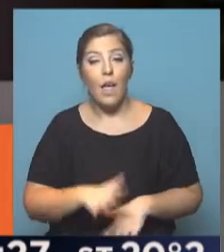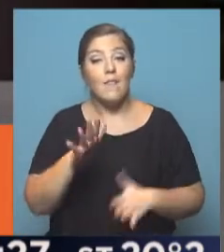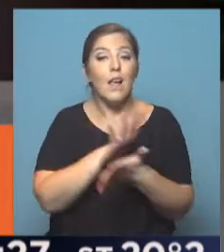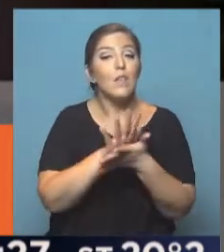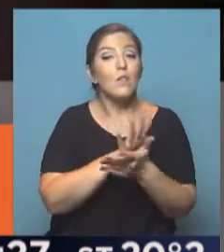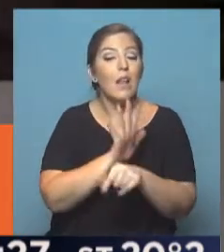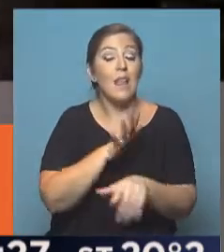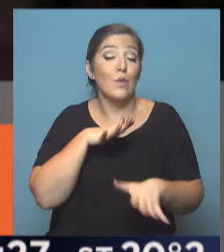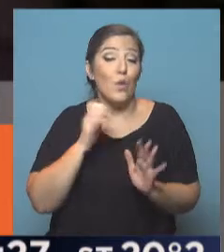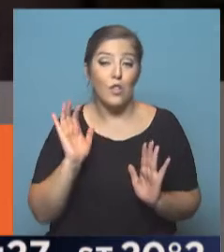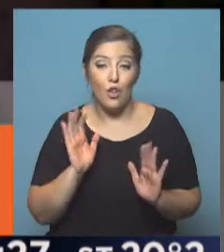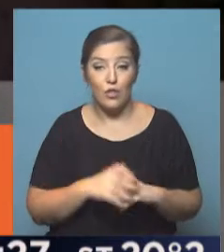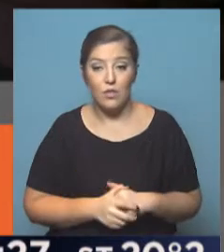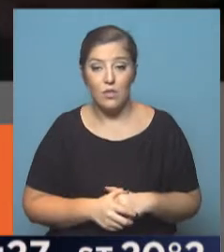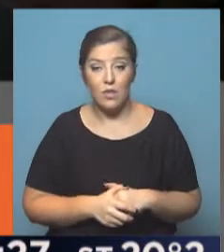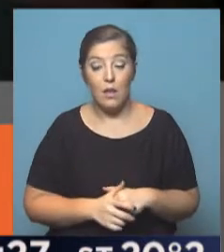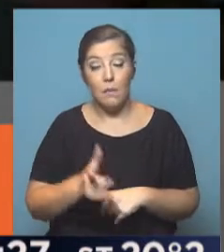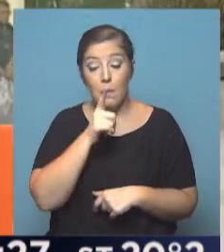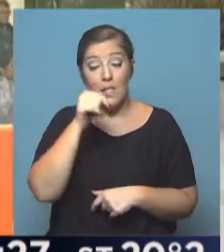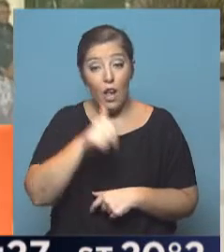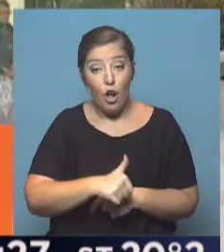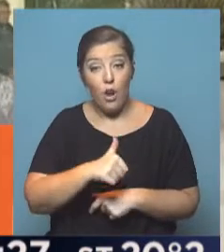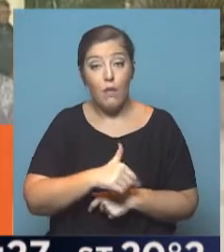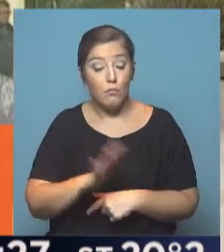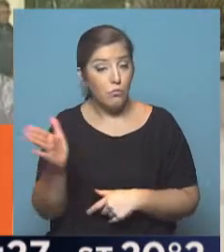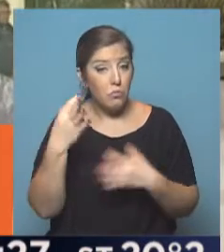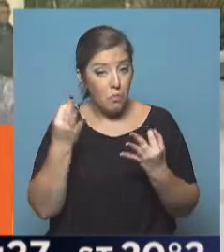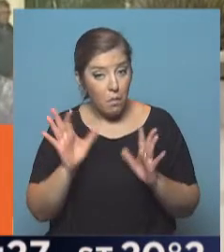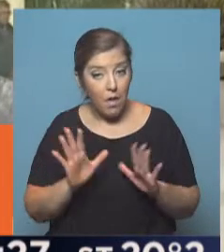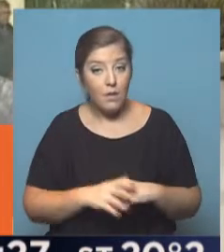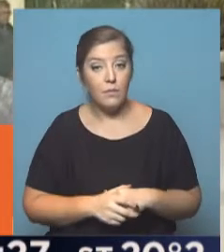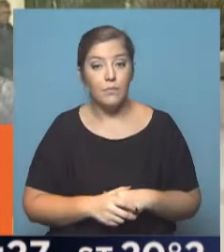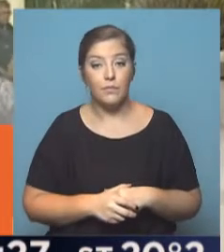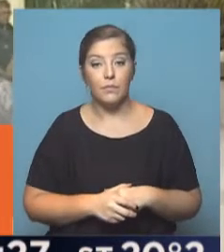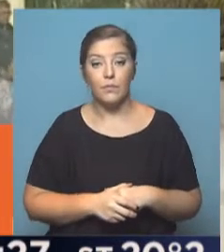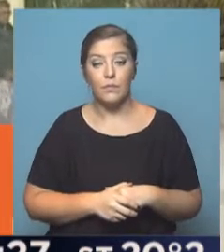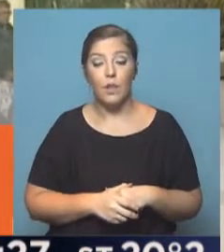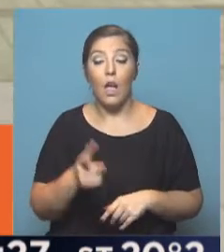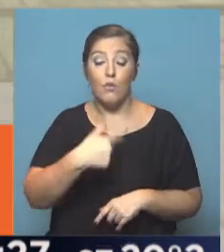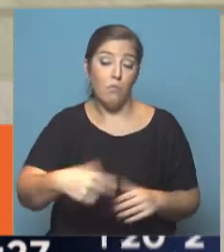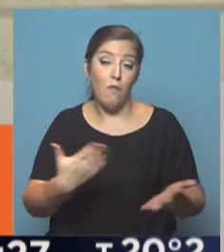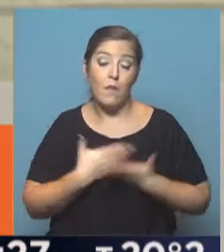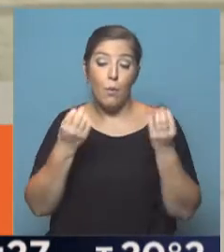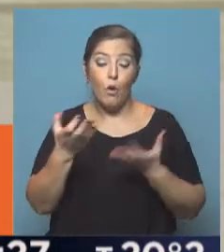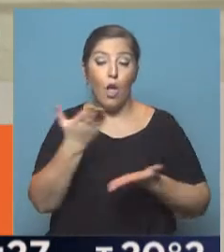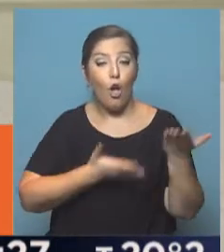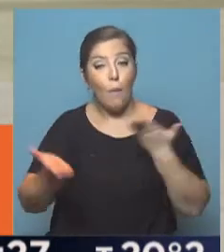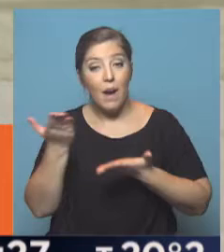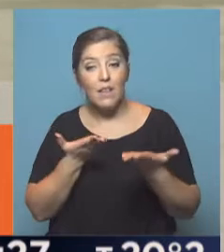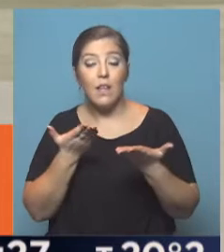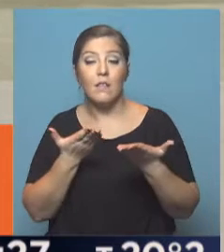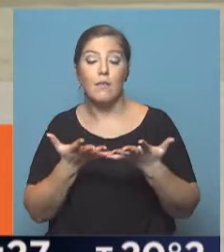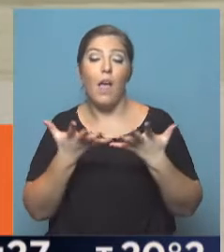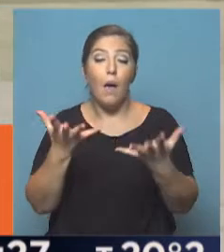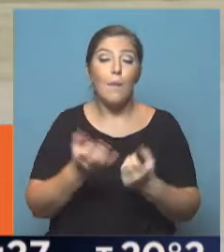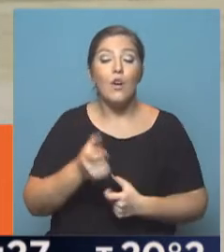las circunstancias. Creo que en este caso han dado todo bien, lo cual nos hace felices porque compartir la